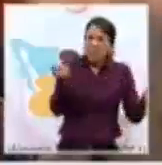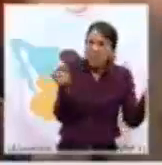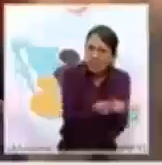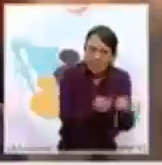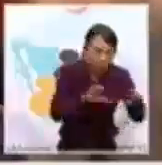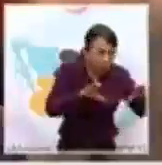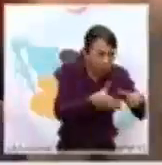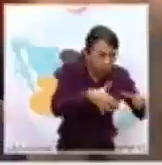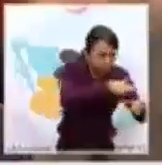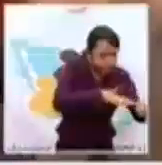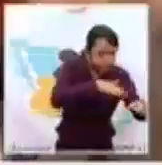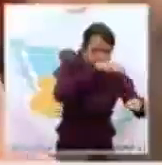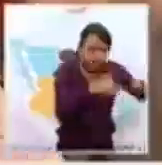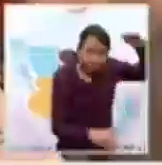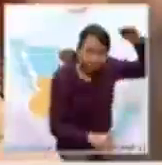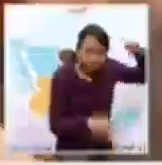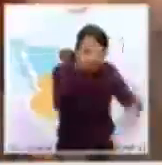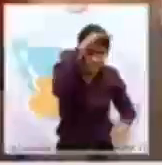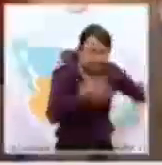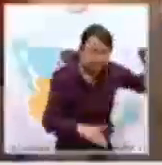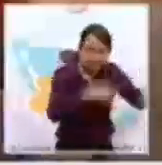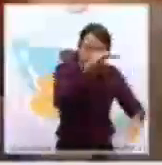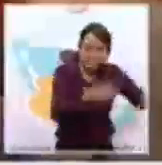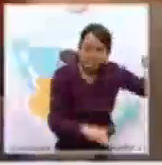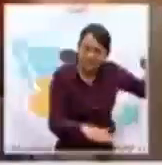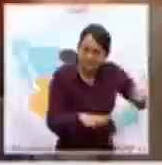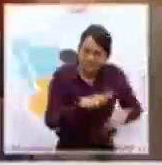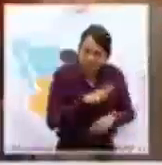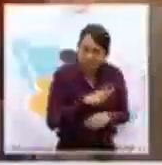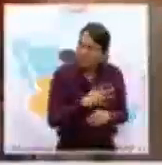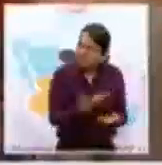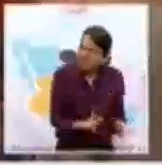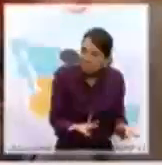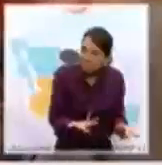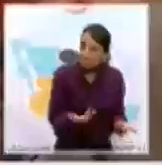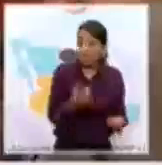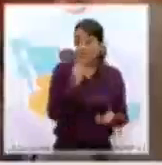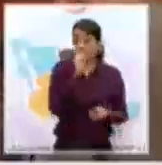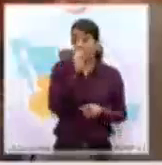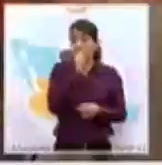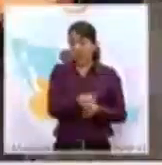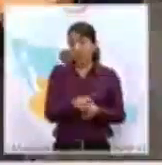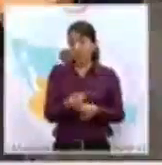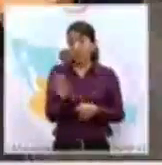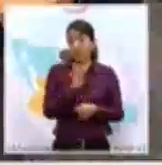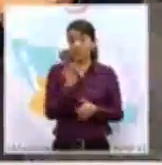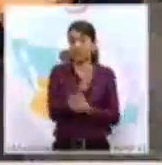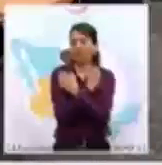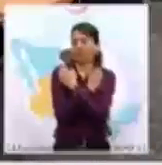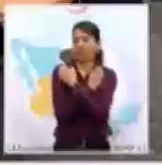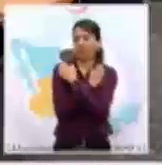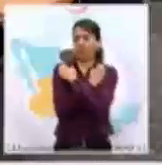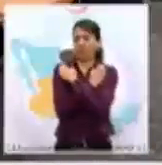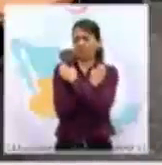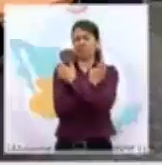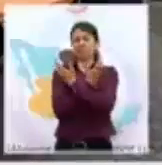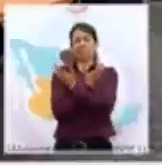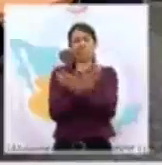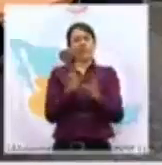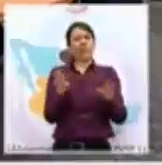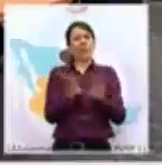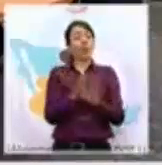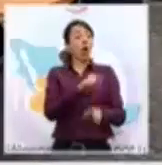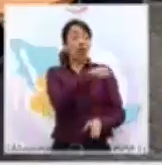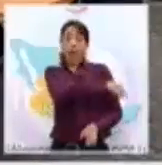último, por supuesto, entonces, poco saber, ¿no hemos sobrevalorado incluso el tema de la educación como el único generador